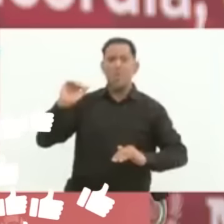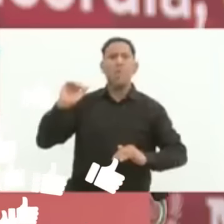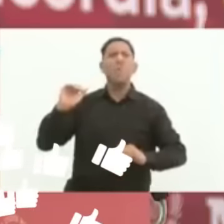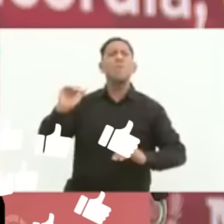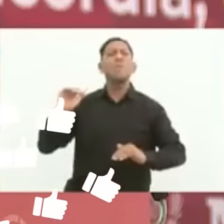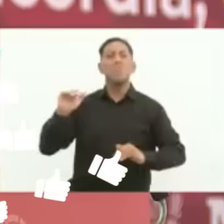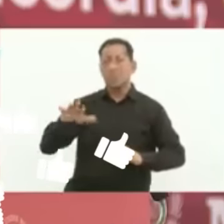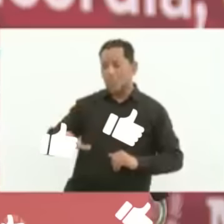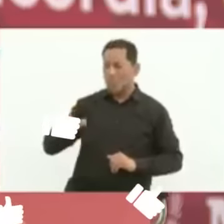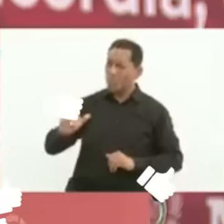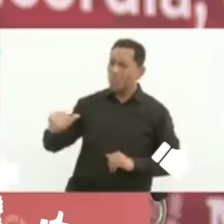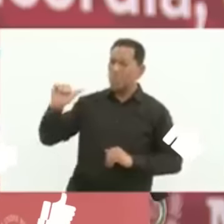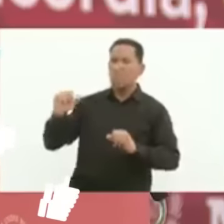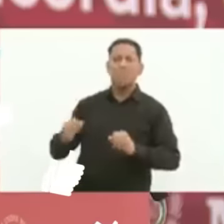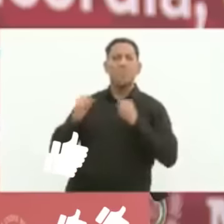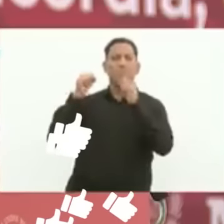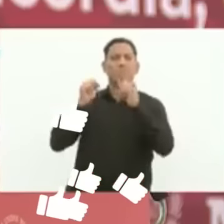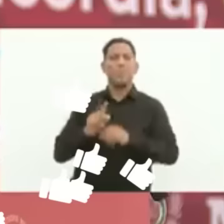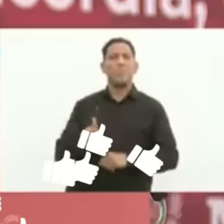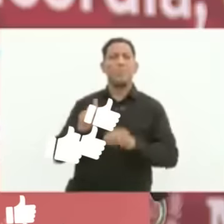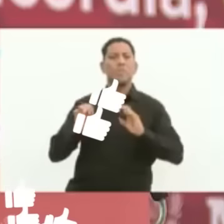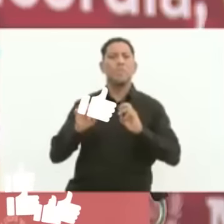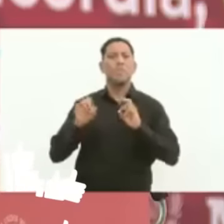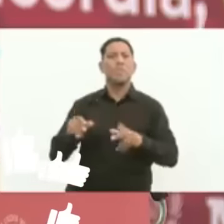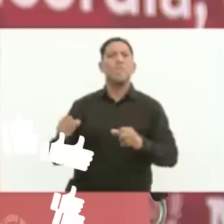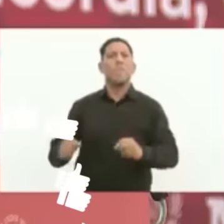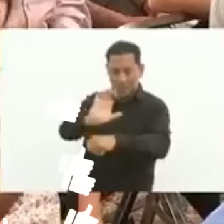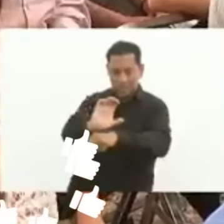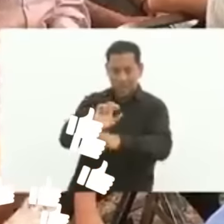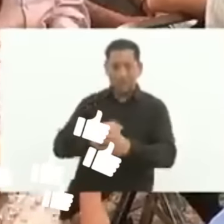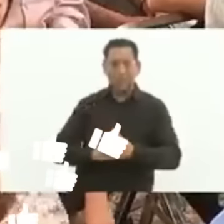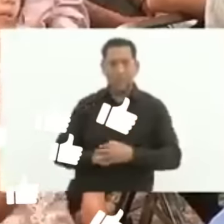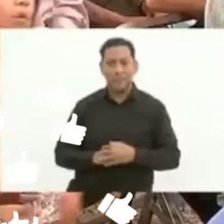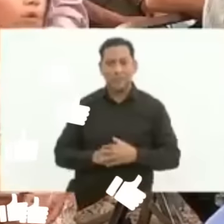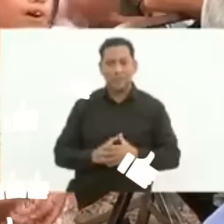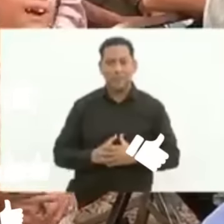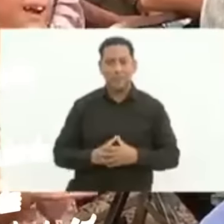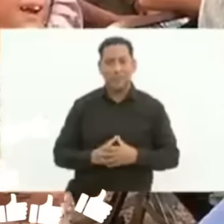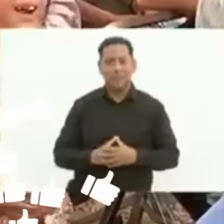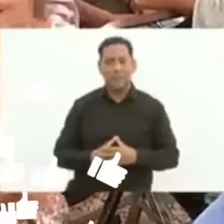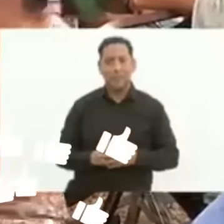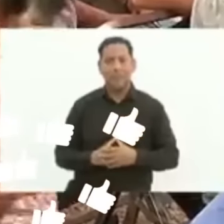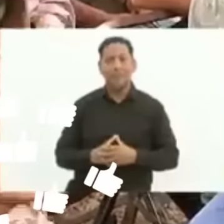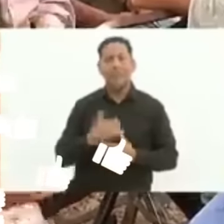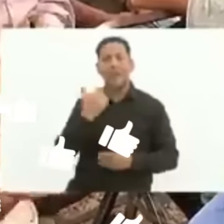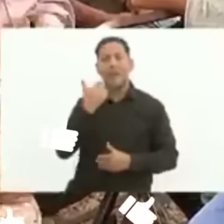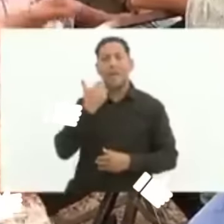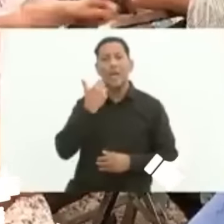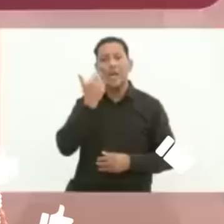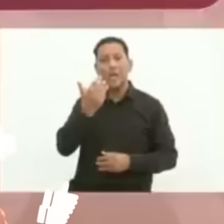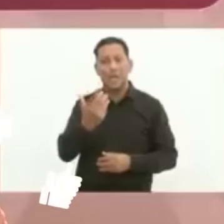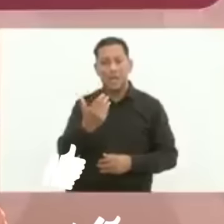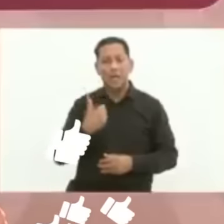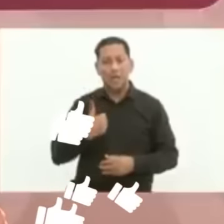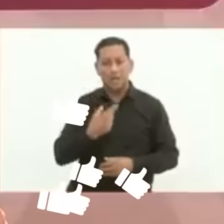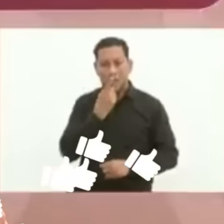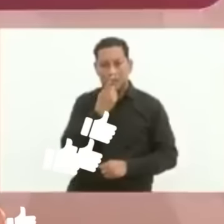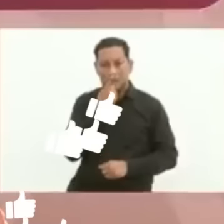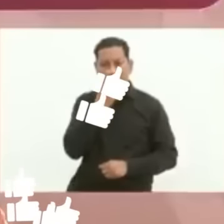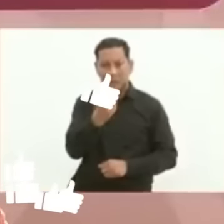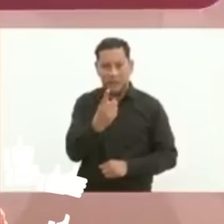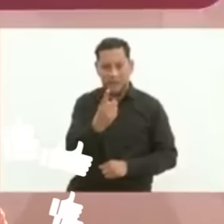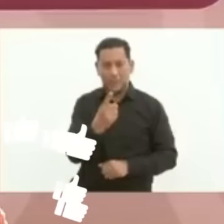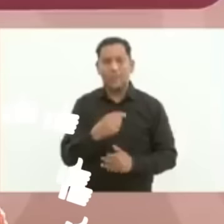y que viva el pueblo de Chiapas y que pu de mico Yo quiero decirles